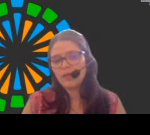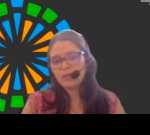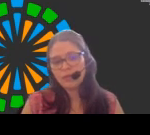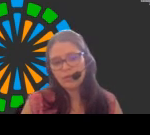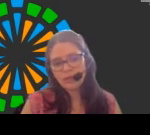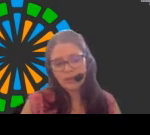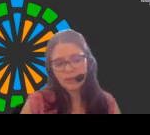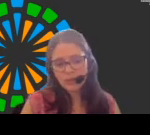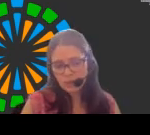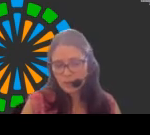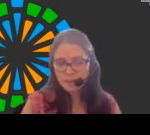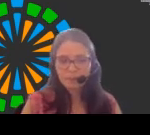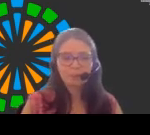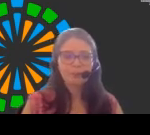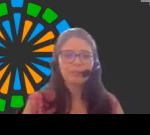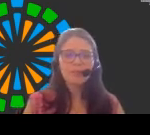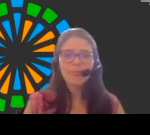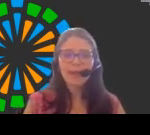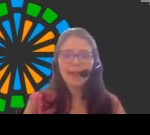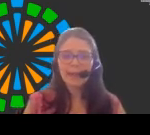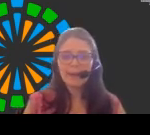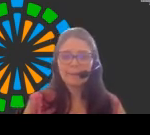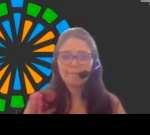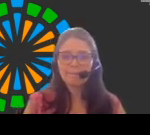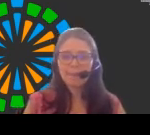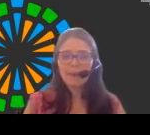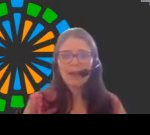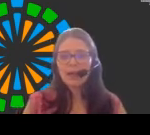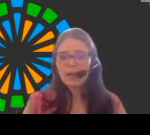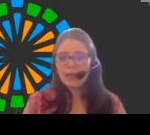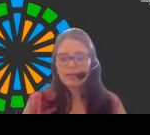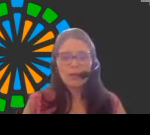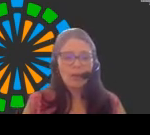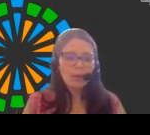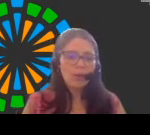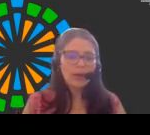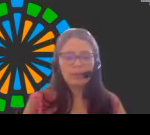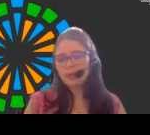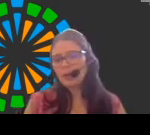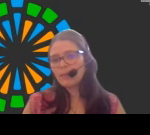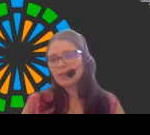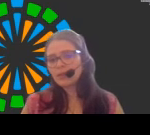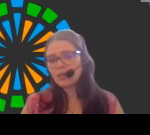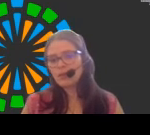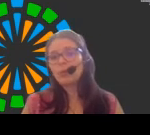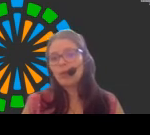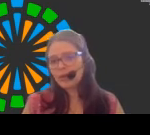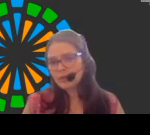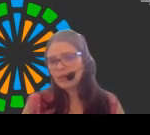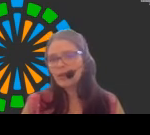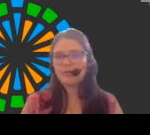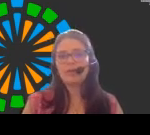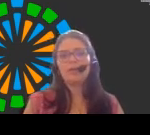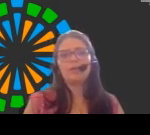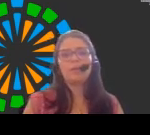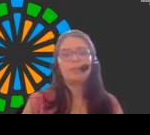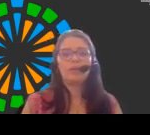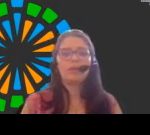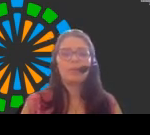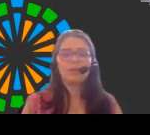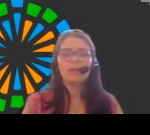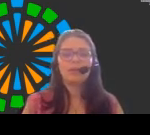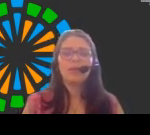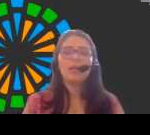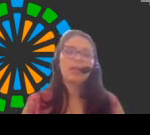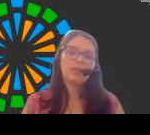tener su su certificación y su identificación Así como hay programas como este que se